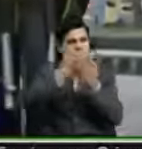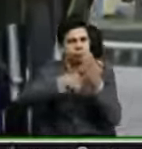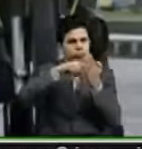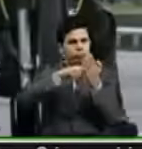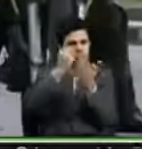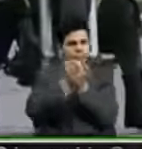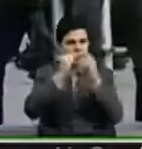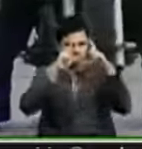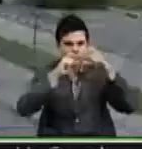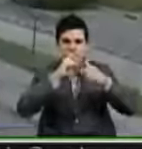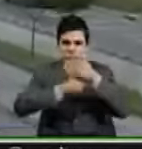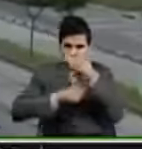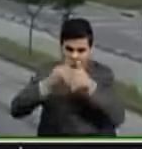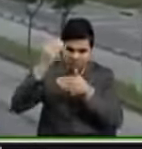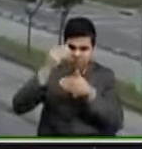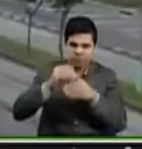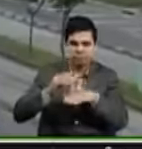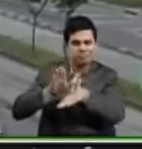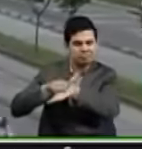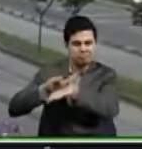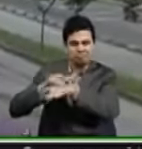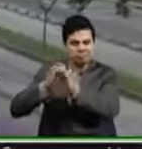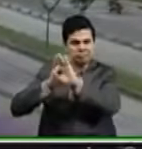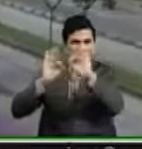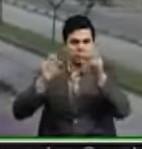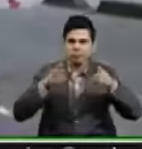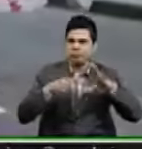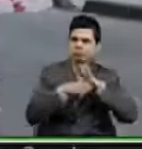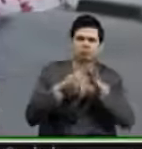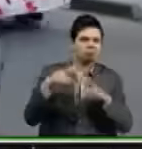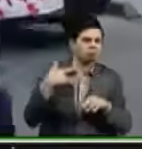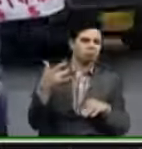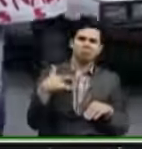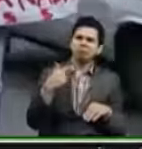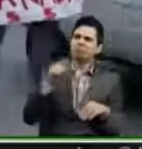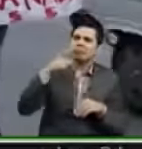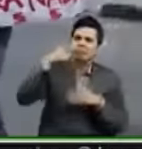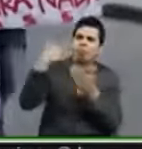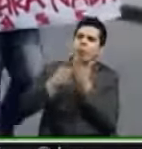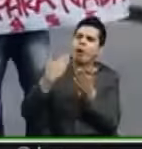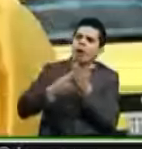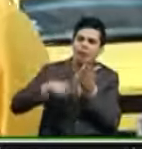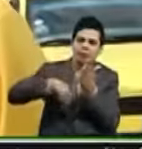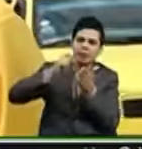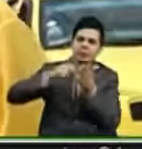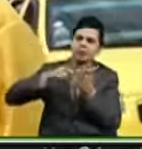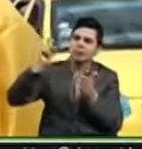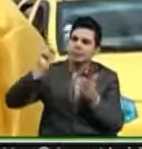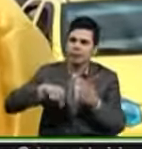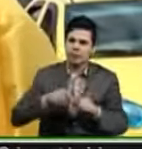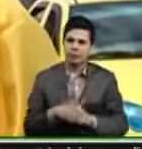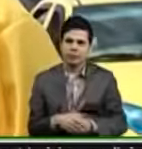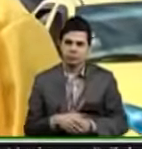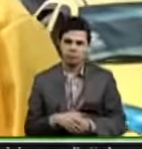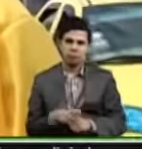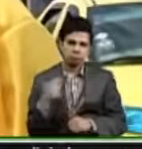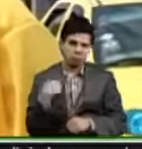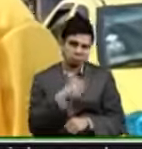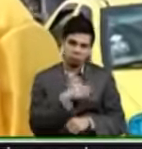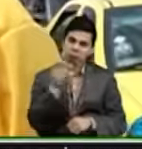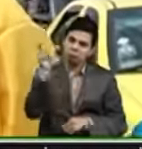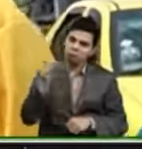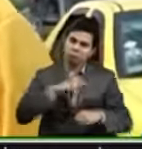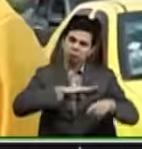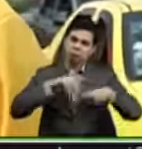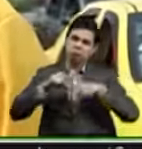contractual para las fotomultas, no fue suficiente. Los taxistas exigen documentos firmados. No le creemos al señor alcalde hasta